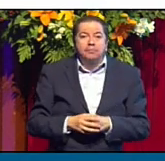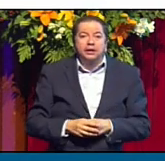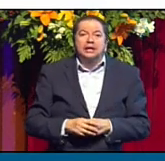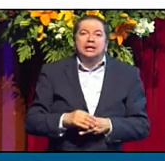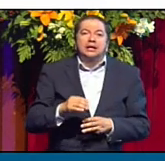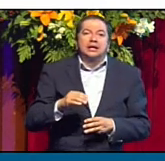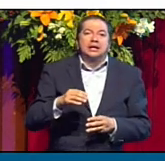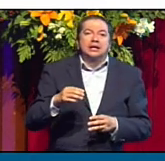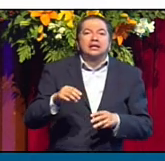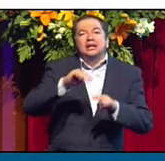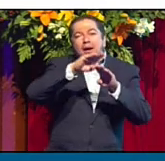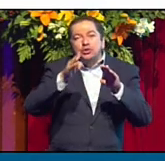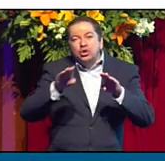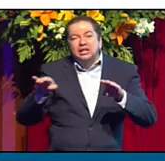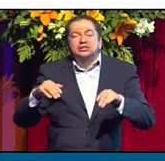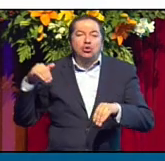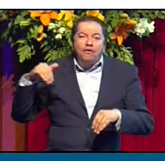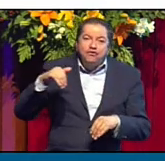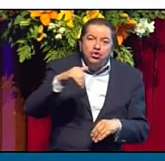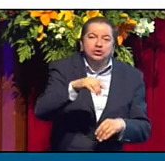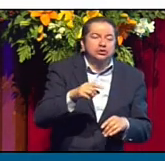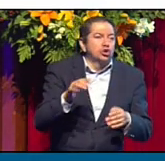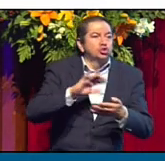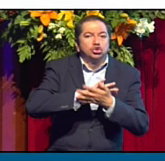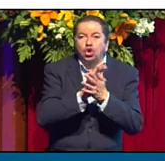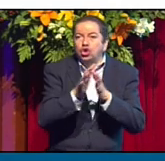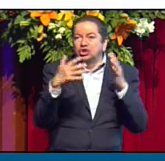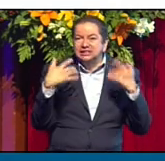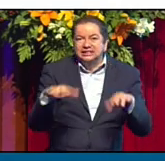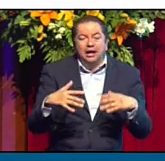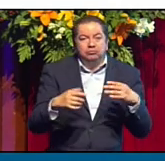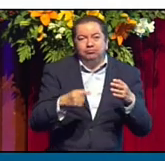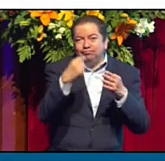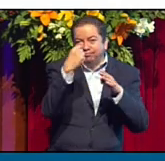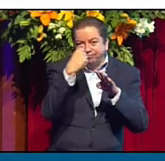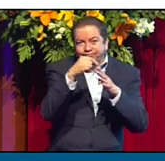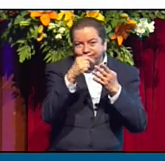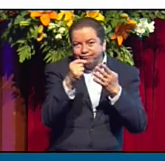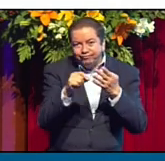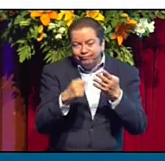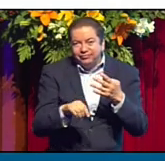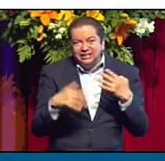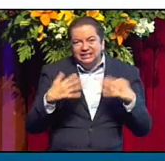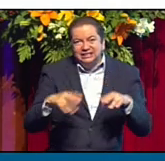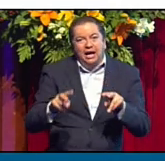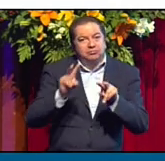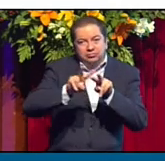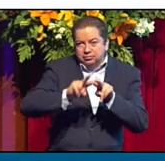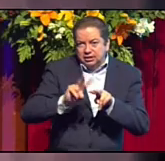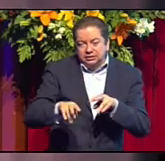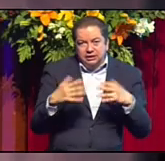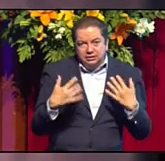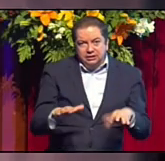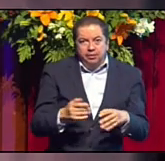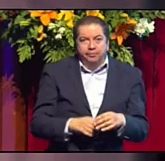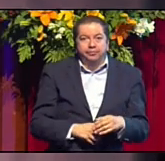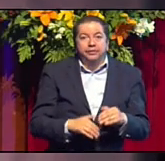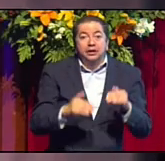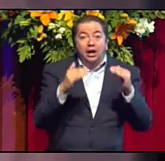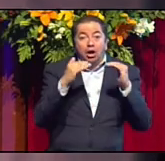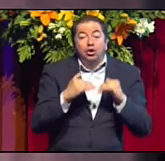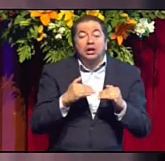de camioneta, adquisición de bus. Todo esto está ejecutado. Todo esto con dineros del 2022 ya se ejecutó. Con dineros